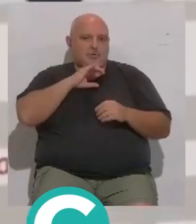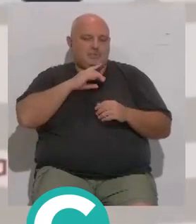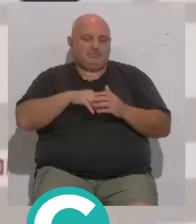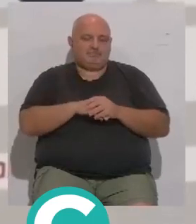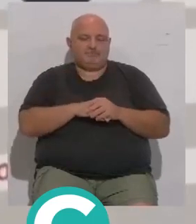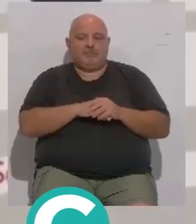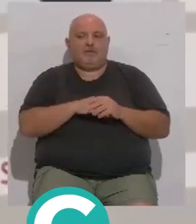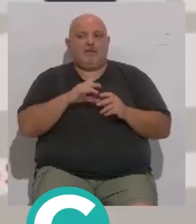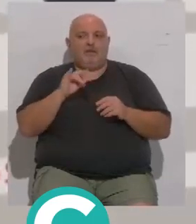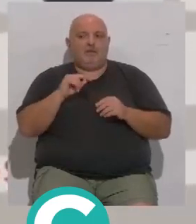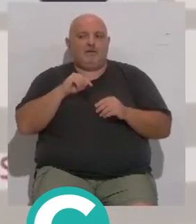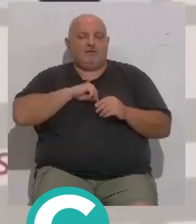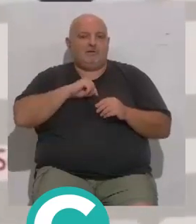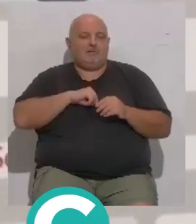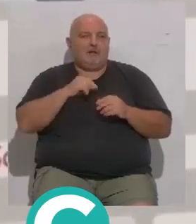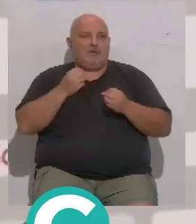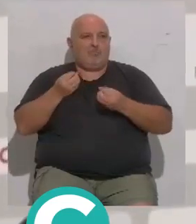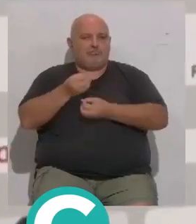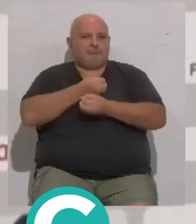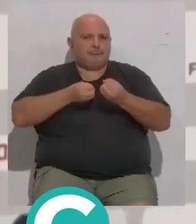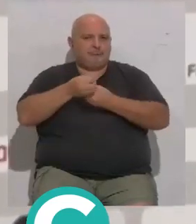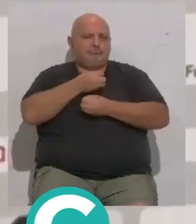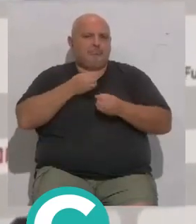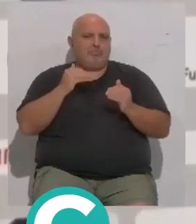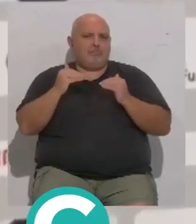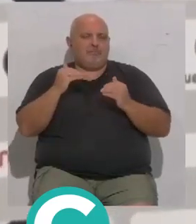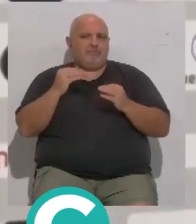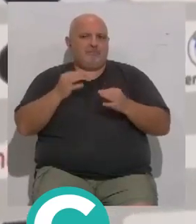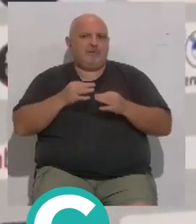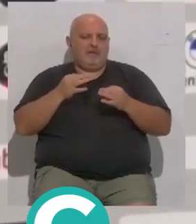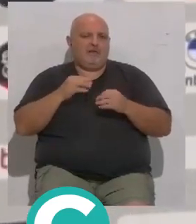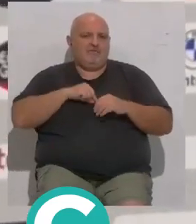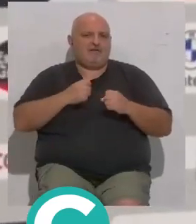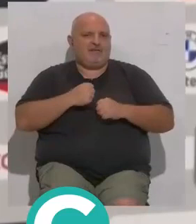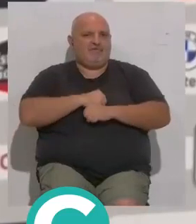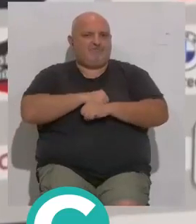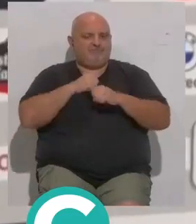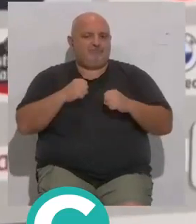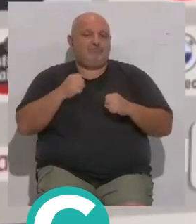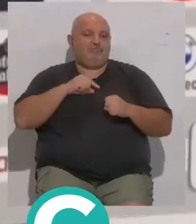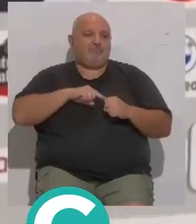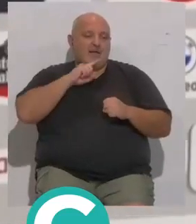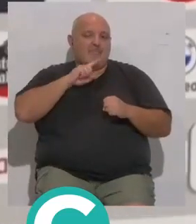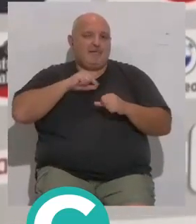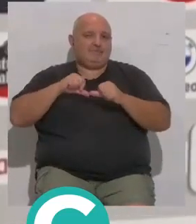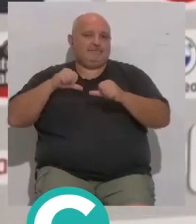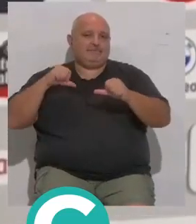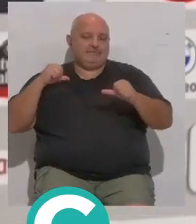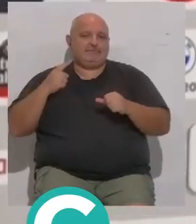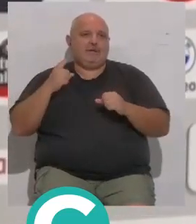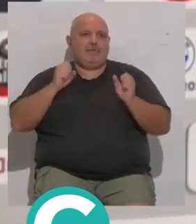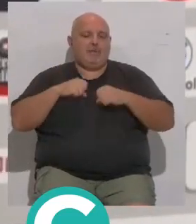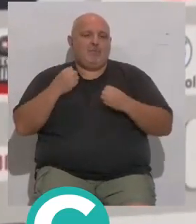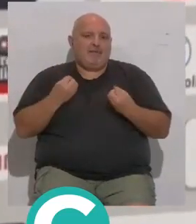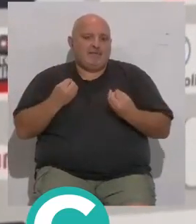Sí, yo lo habíamos comentado, lo habíamos hablado. Había momentos que creo que hay que hacernos fuertes, que hay que pasarlo mal. Hemos sabido pasarlo mal, hemos competido muy